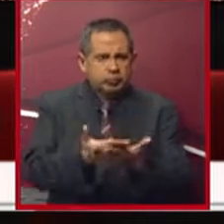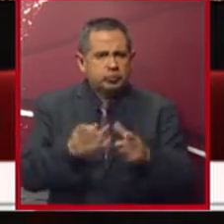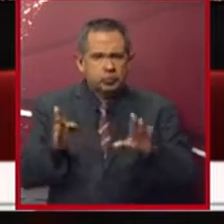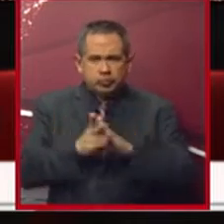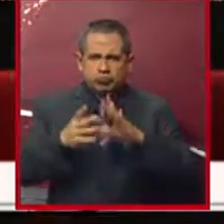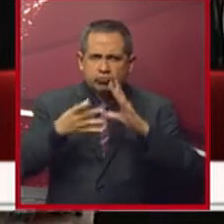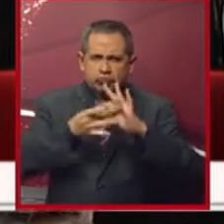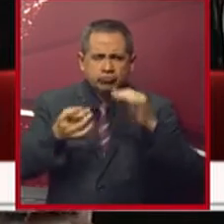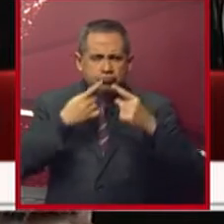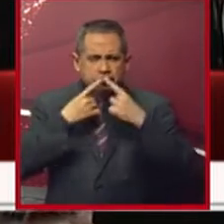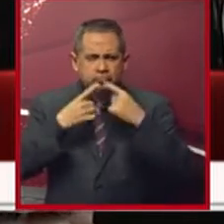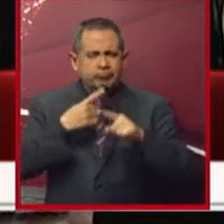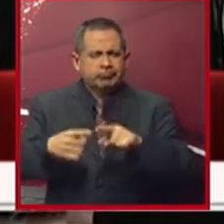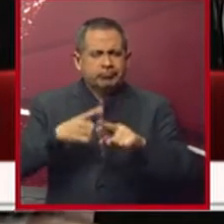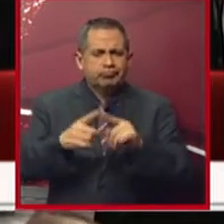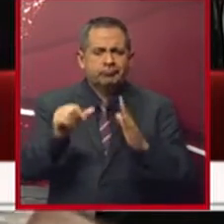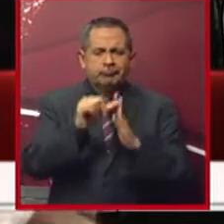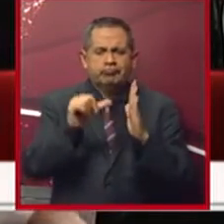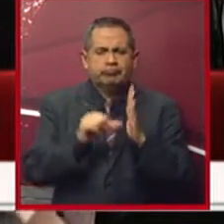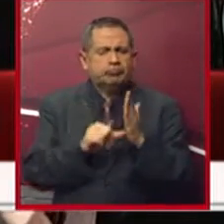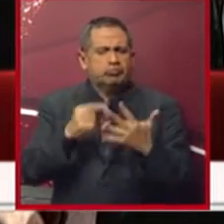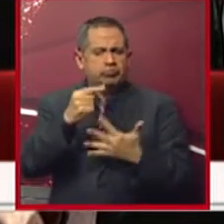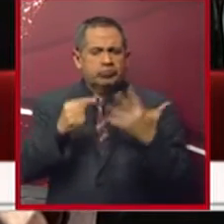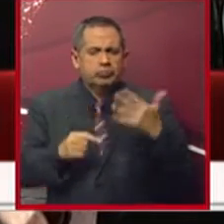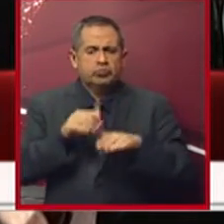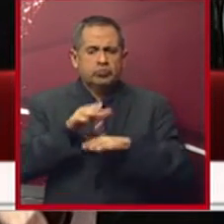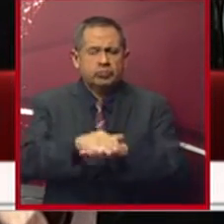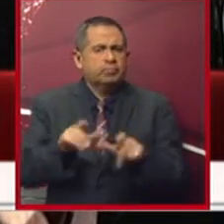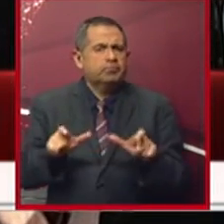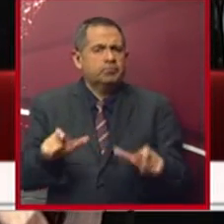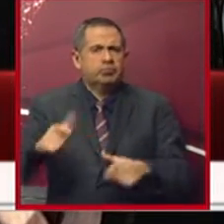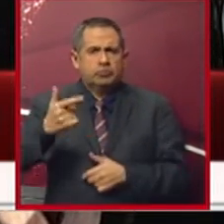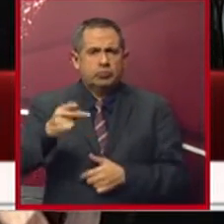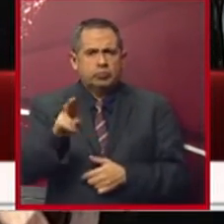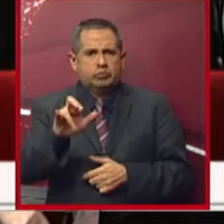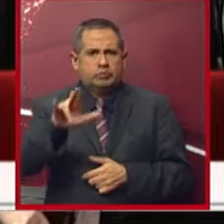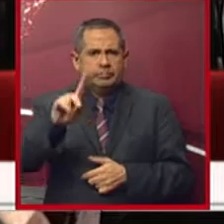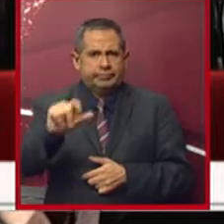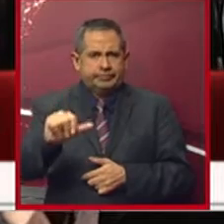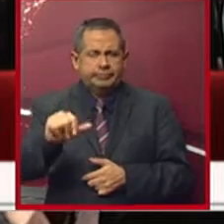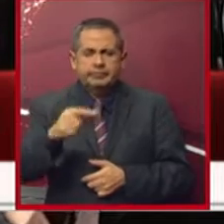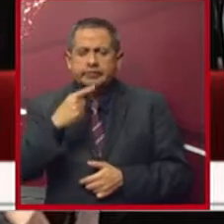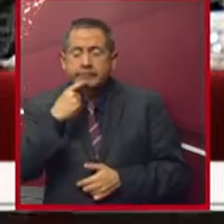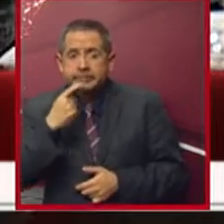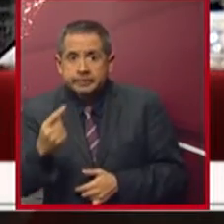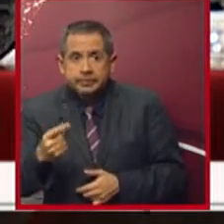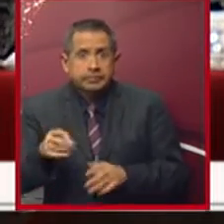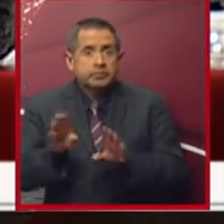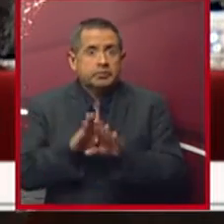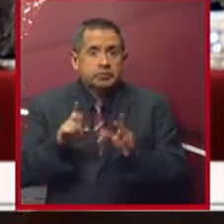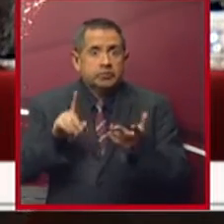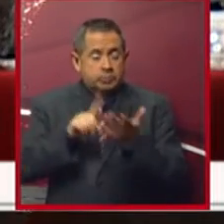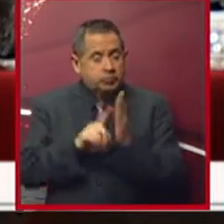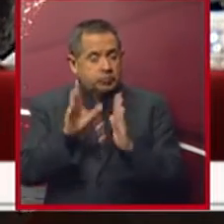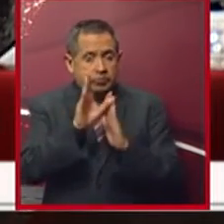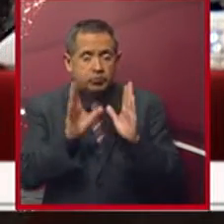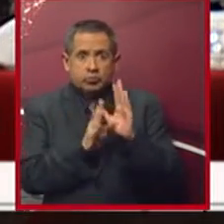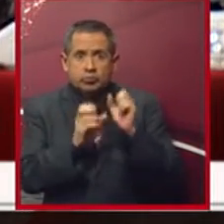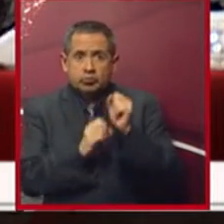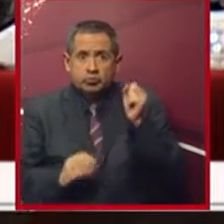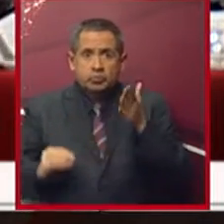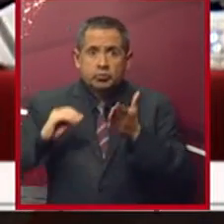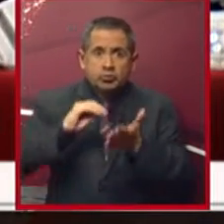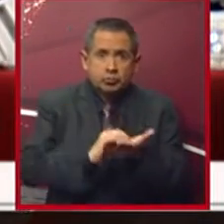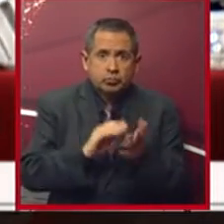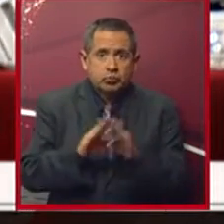o que modificarían diversos artículos constitucionales en materia de Guardia Nacional, al señalar que no se puede depositar dentro de nuestro sistema constitucional la